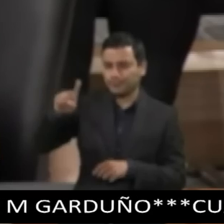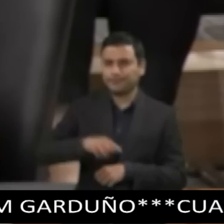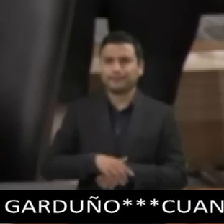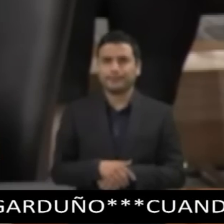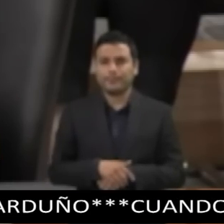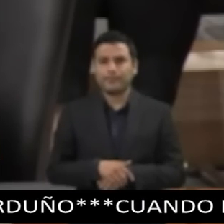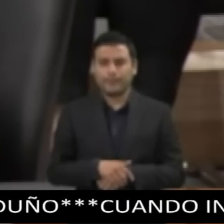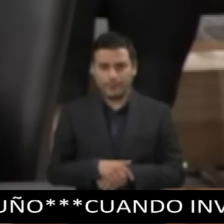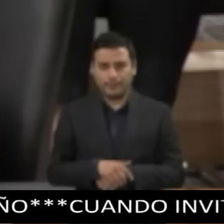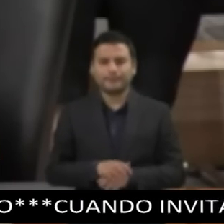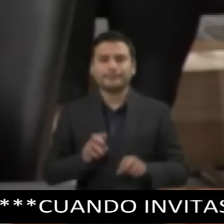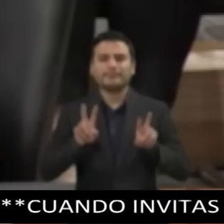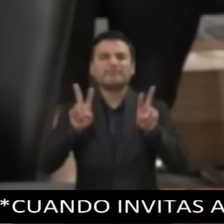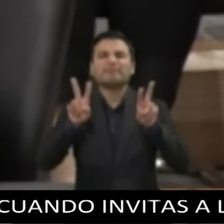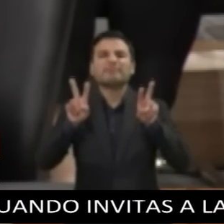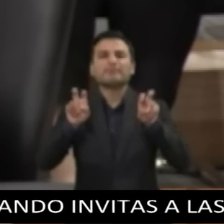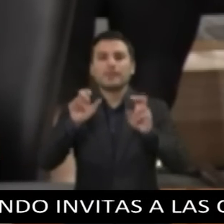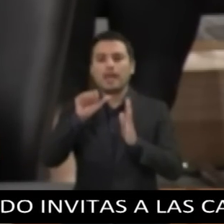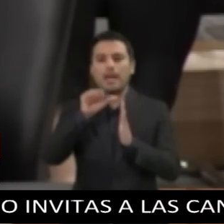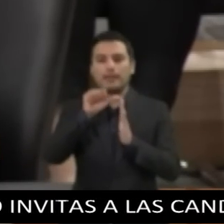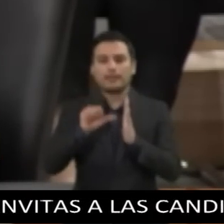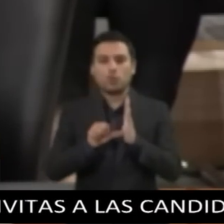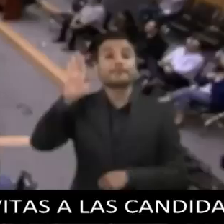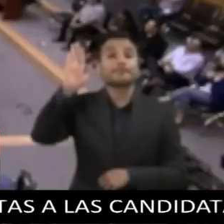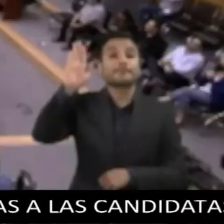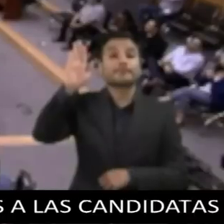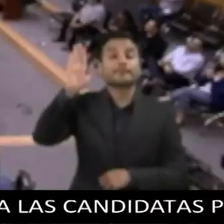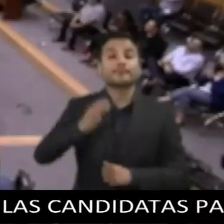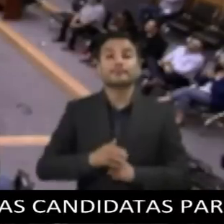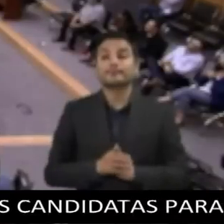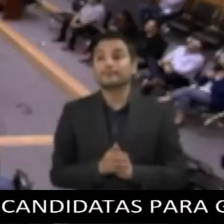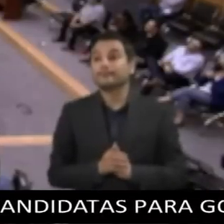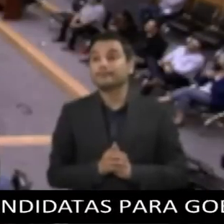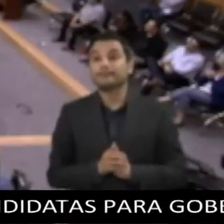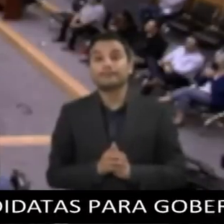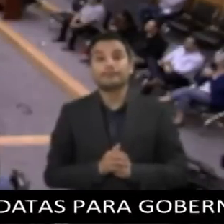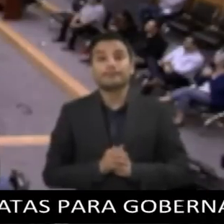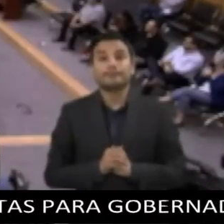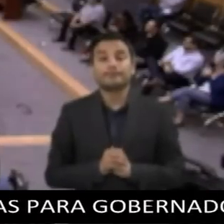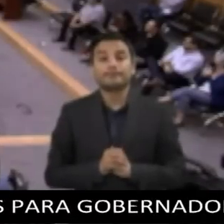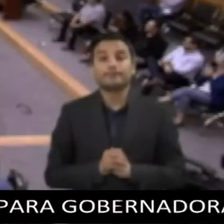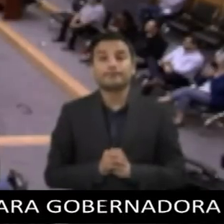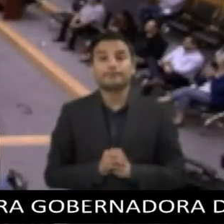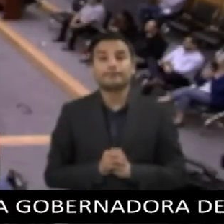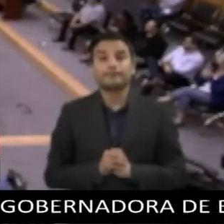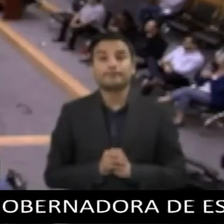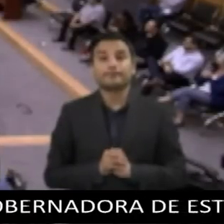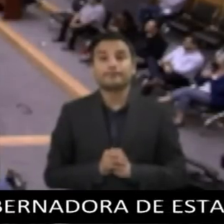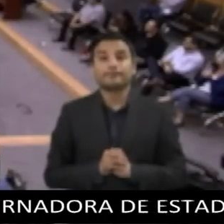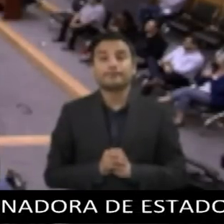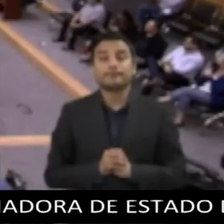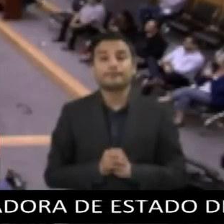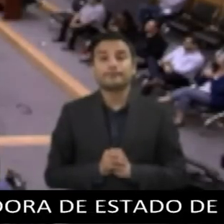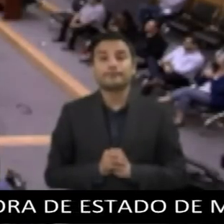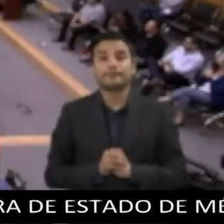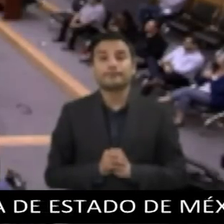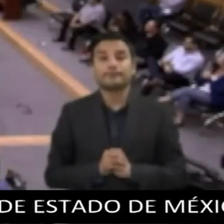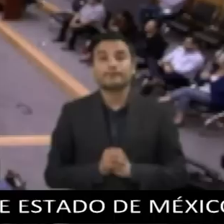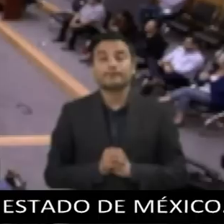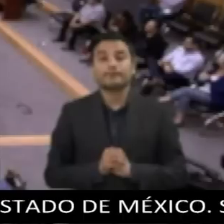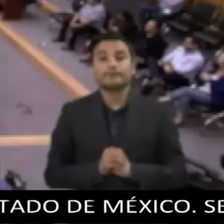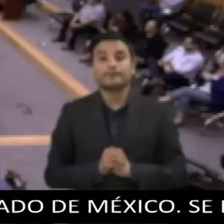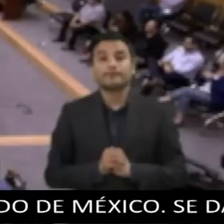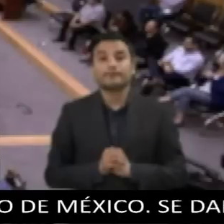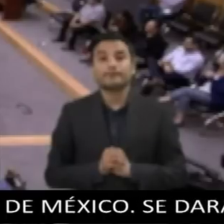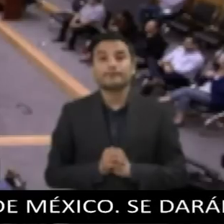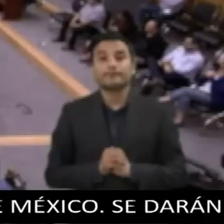cómo va a ser finalmente la selección Quién va a encabezar el INE para encabezar el INE Cuál es el método el proceso que sigue